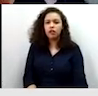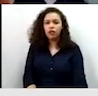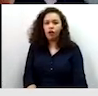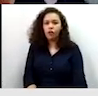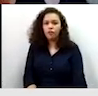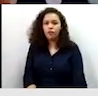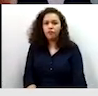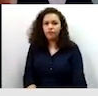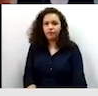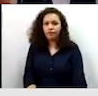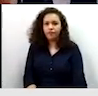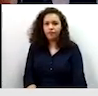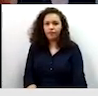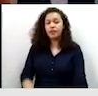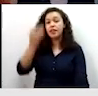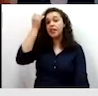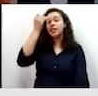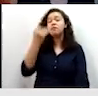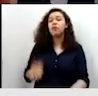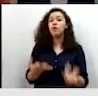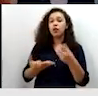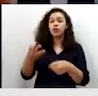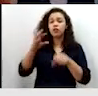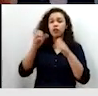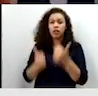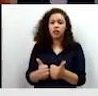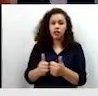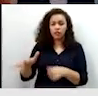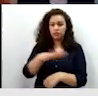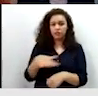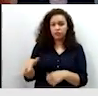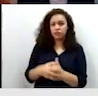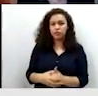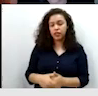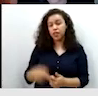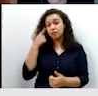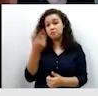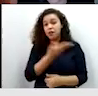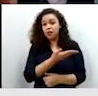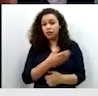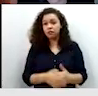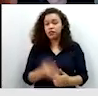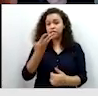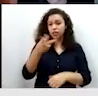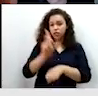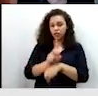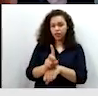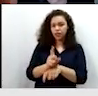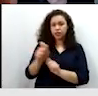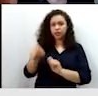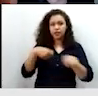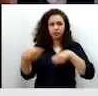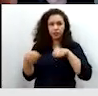¿Cuánto tiempo dura el virus en superficies? Pues aquí está, 5 días en el plástico.